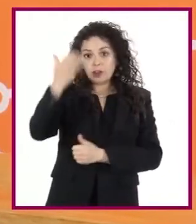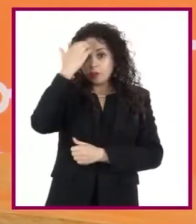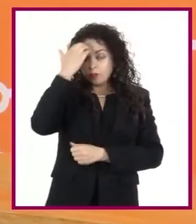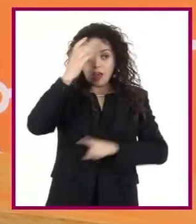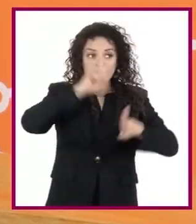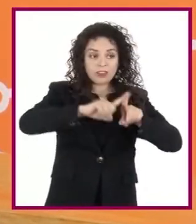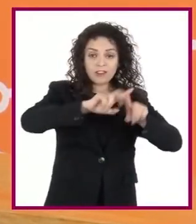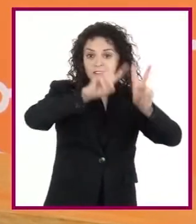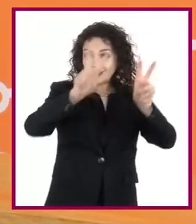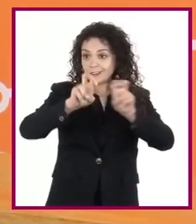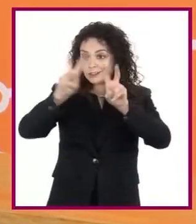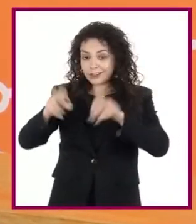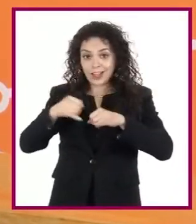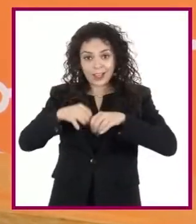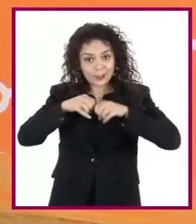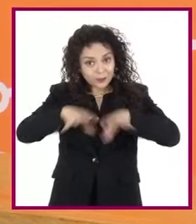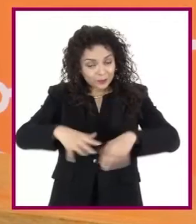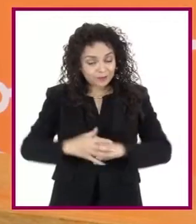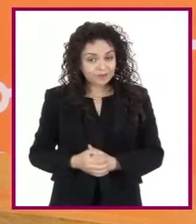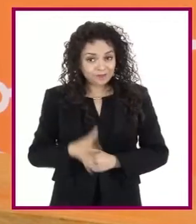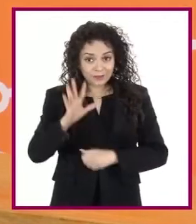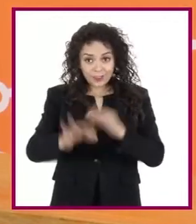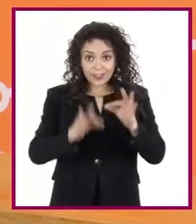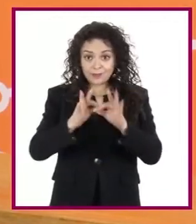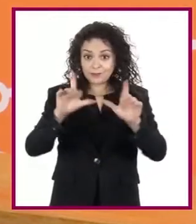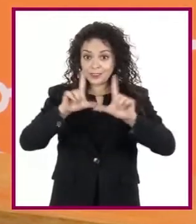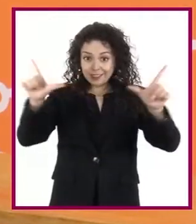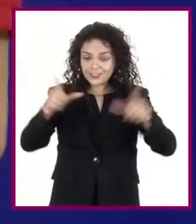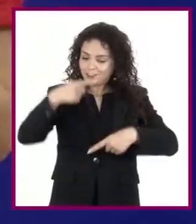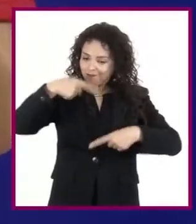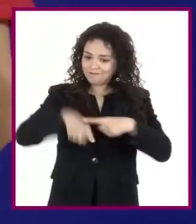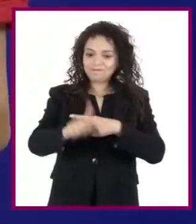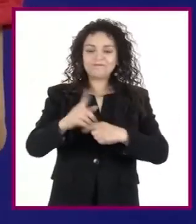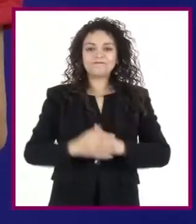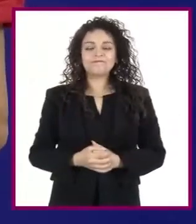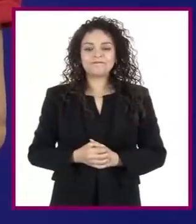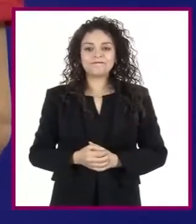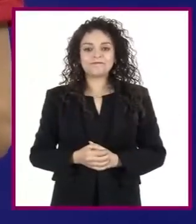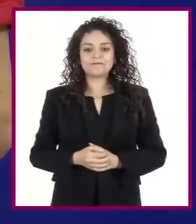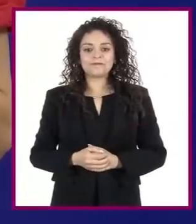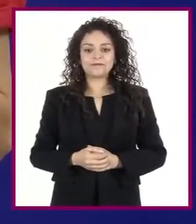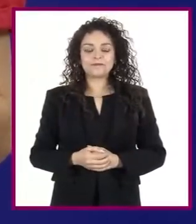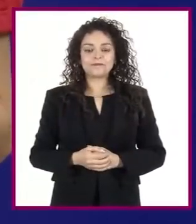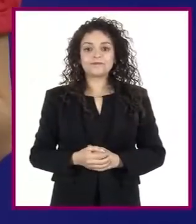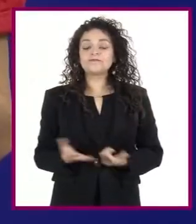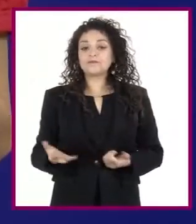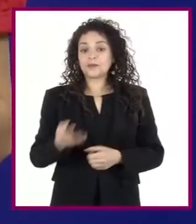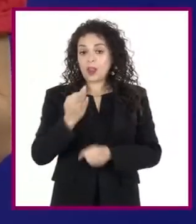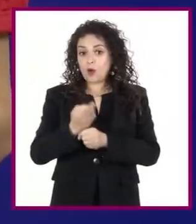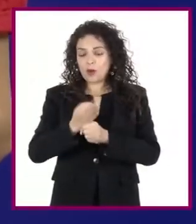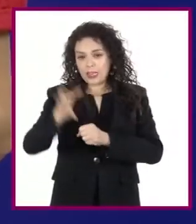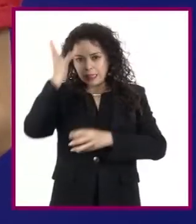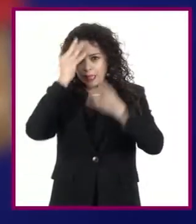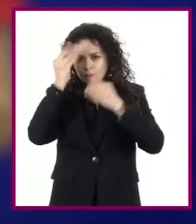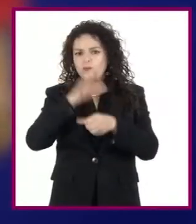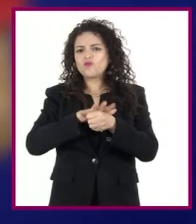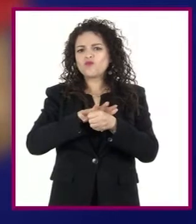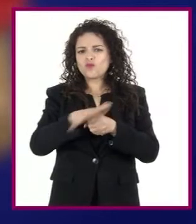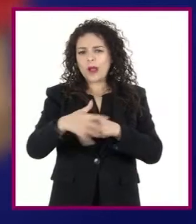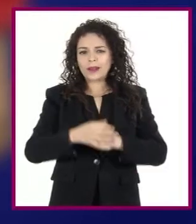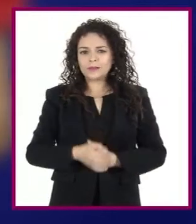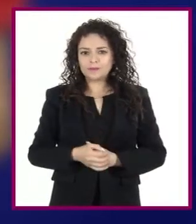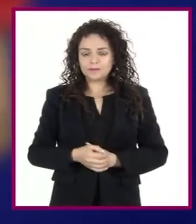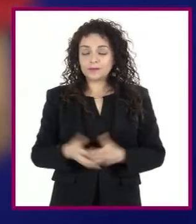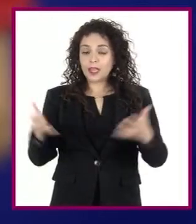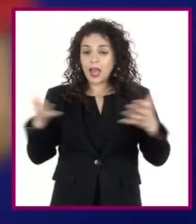temas. ¿Listas y listos? Muy bien, iniciemos. En esta sesión, nuestro aprendizaje esperado es: